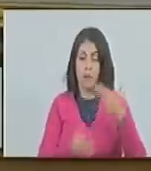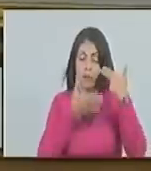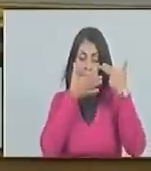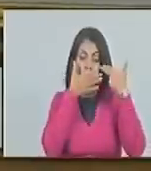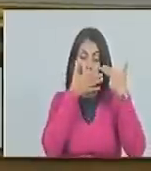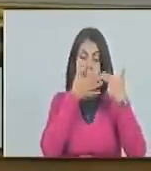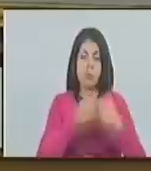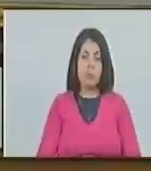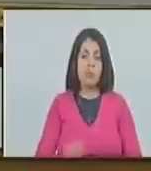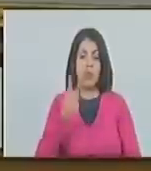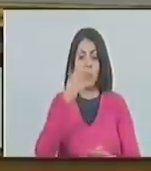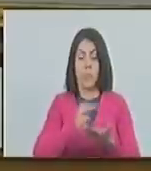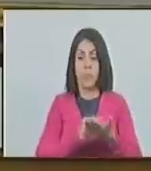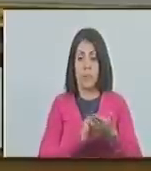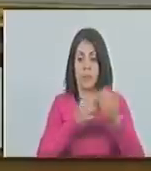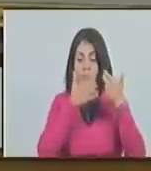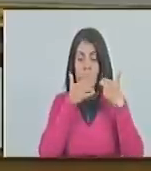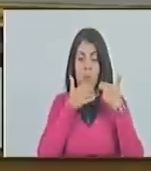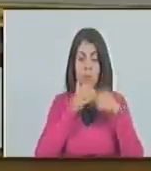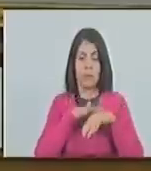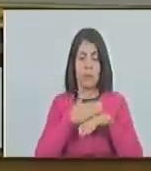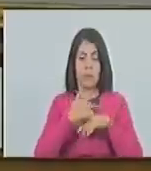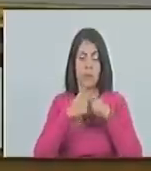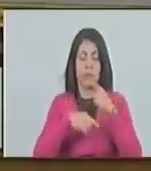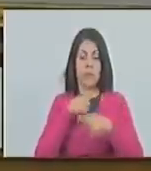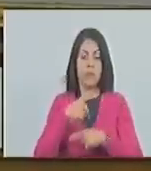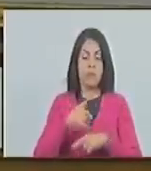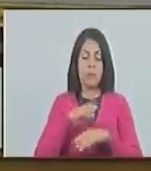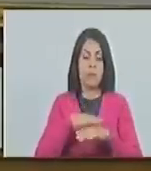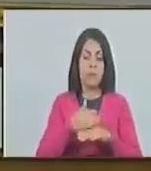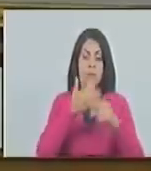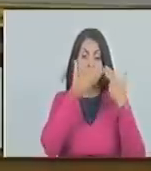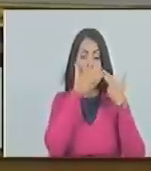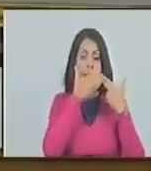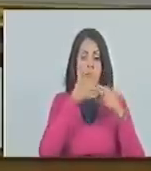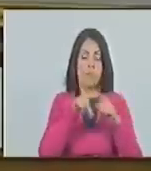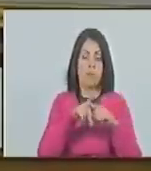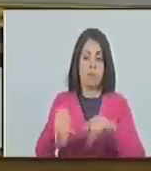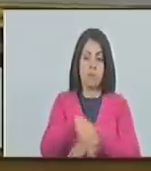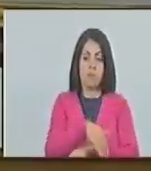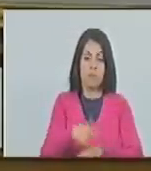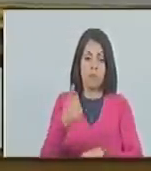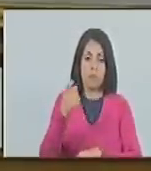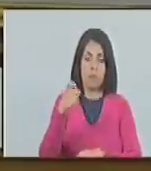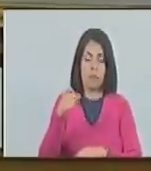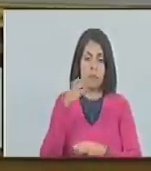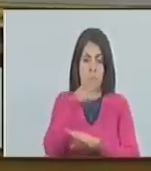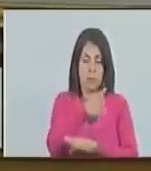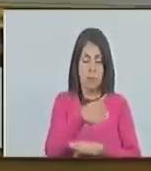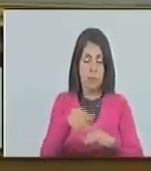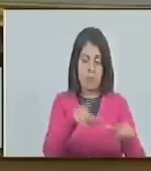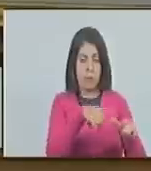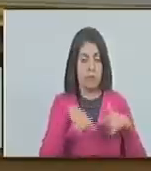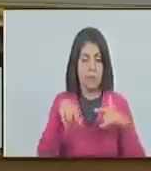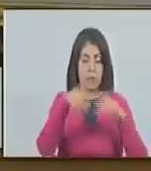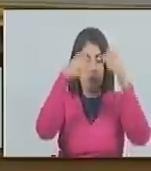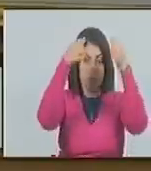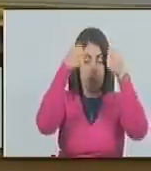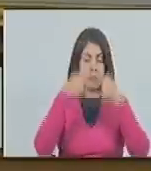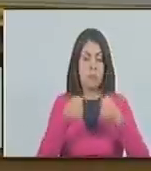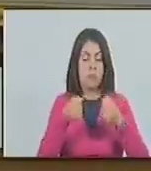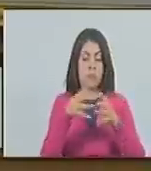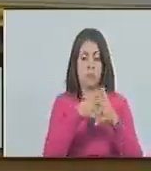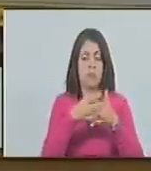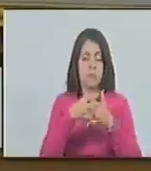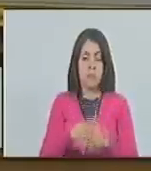secuestro, un doble secuestro, porque luego fue secuestrado y llevado de manera ilegal a una mazmorra en los Estados